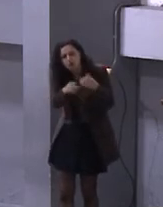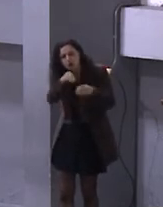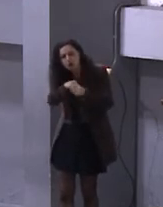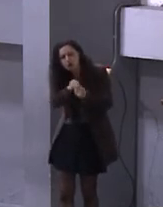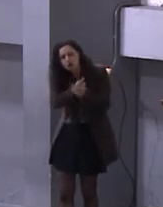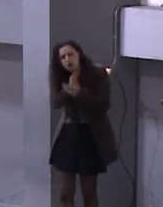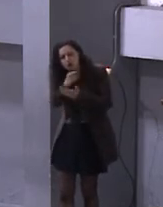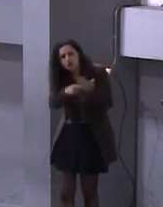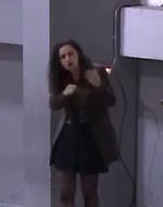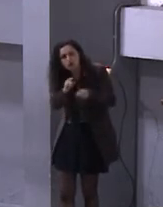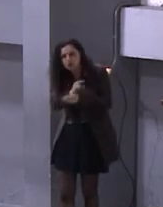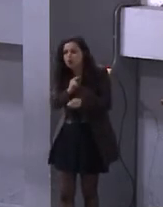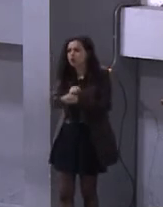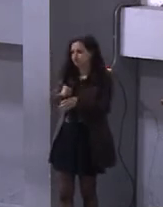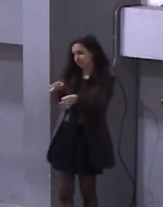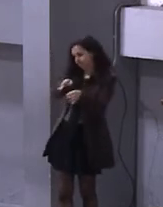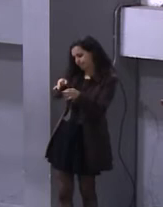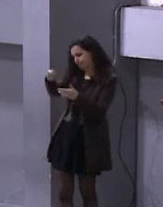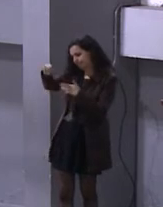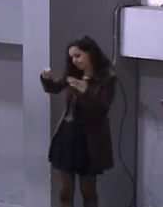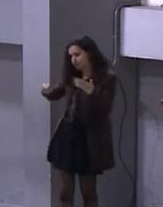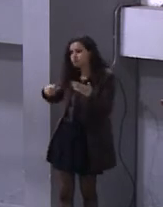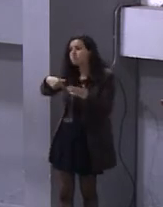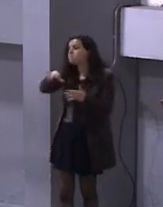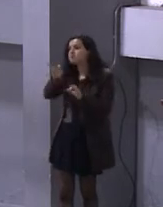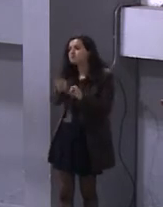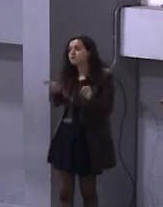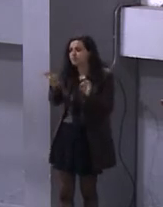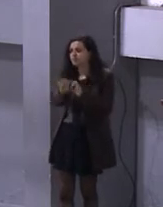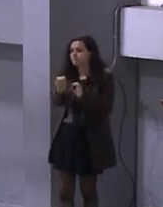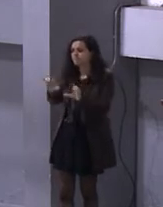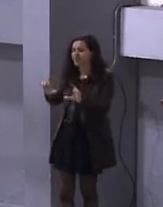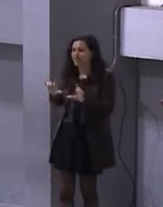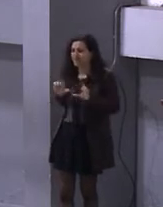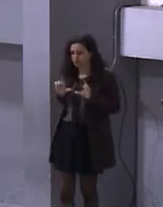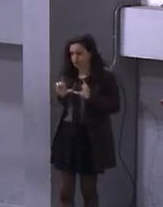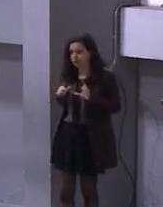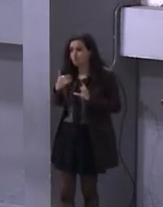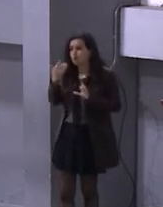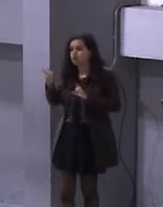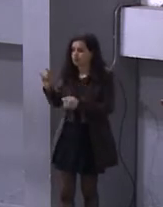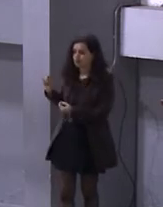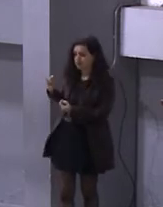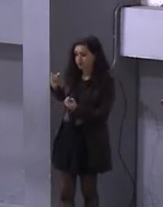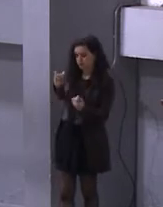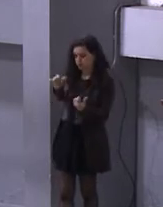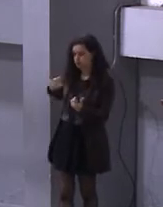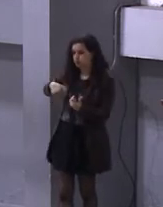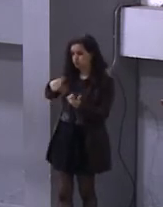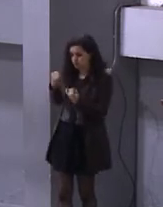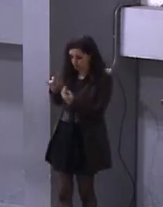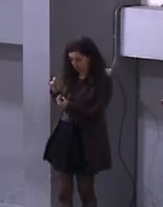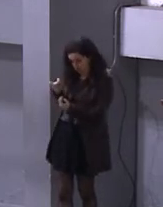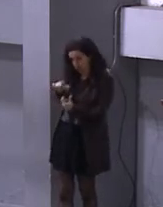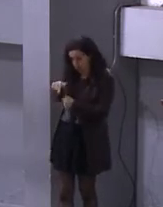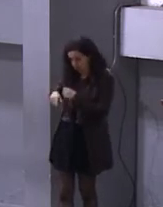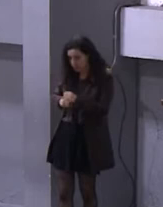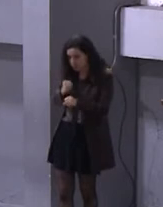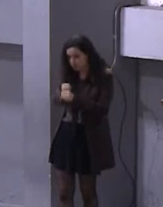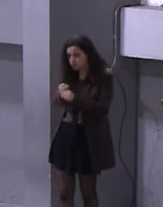universidad. Nosotros priorizamos los programas de pregrado y por eso las inversiones que estamos haciendo en el